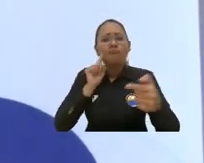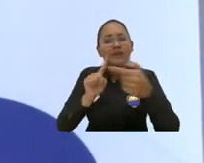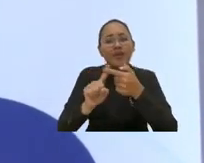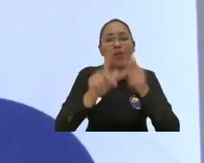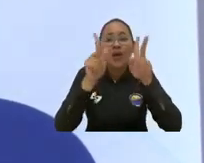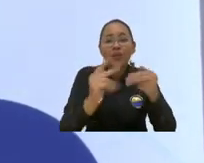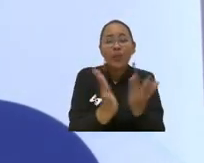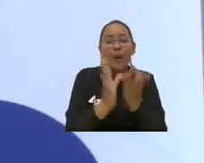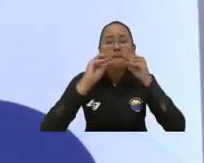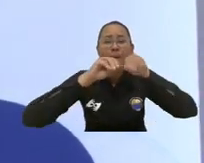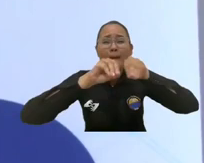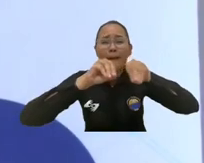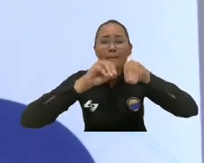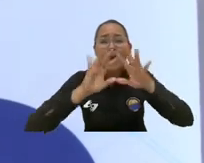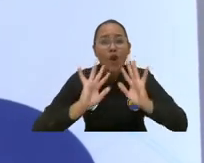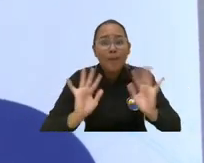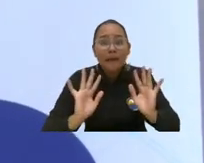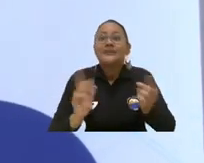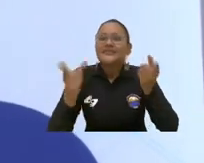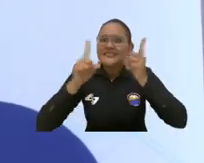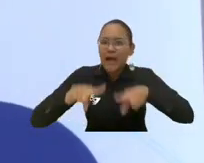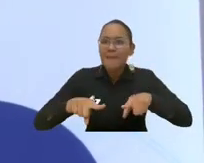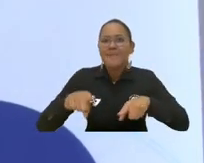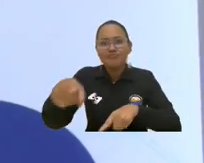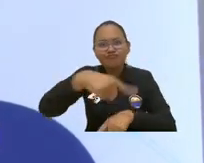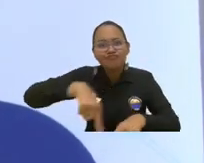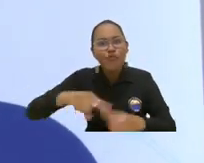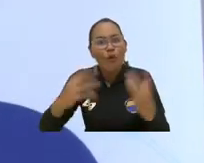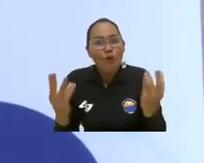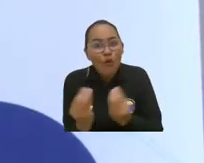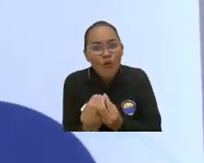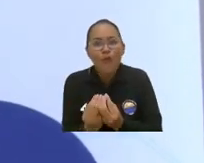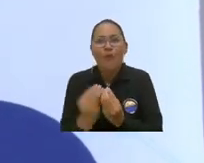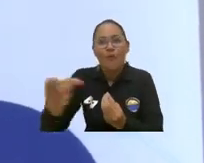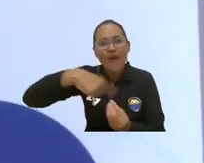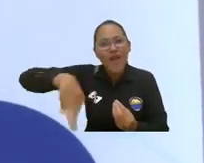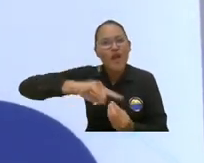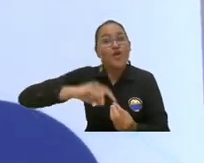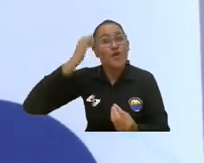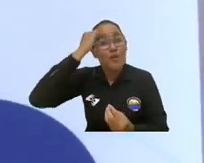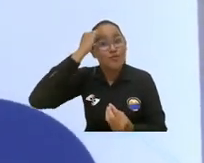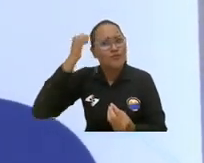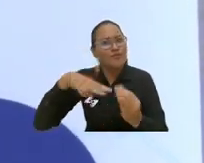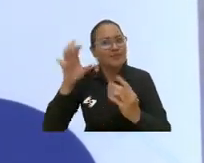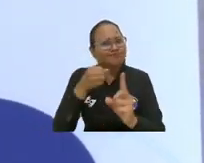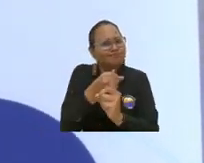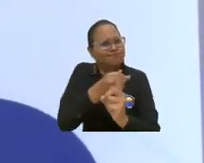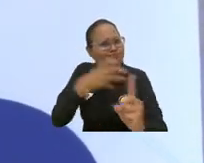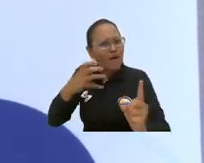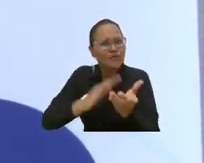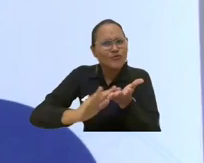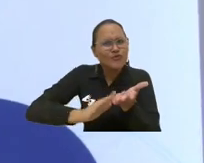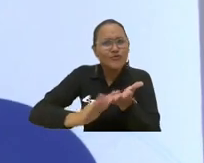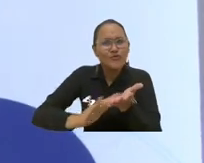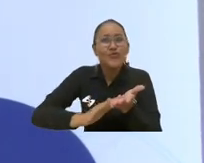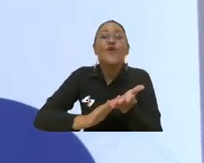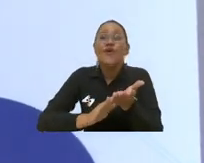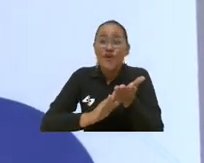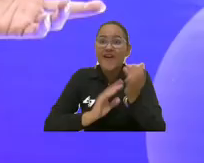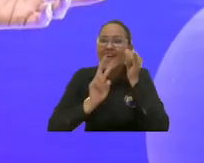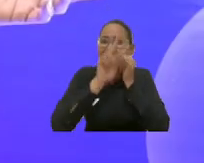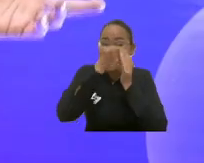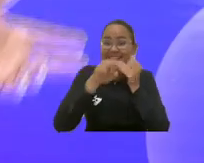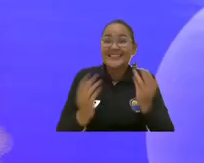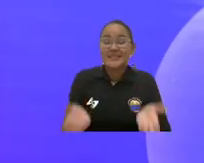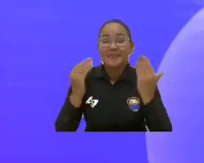potencializa no solamente la formación de estudiantes, sino también la consolidación de nuestro cuerpo docente, que impacta también en las soluciones de